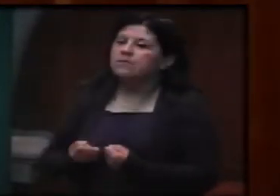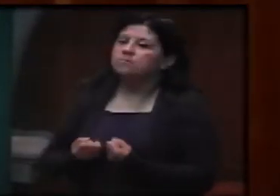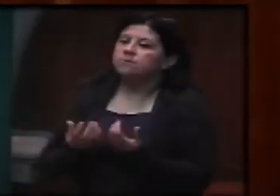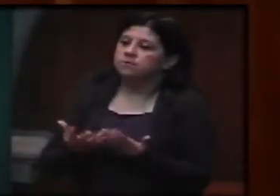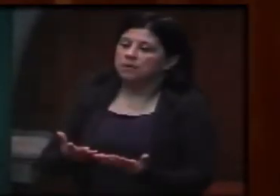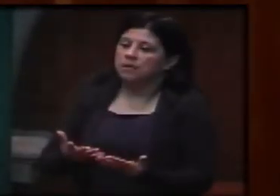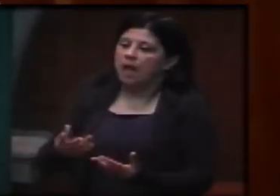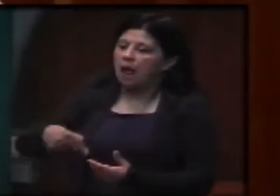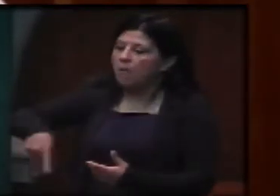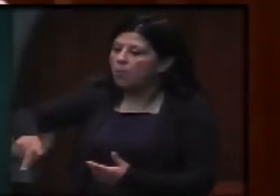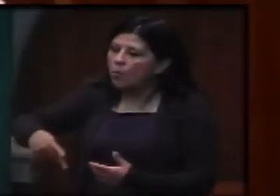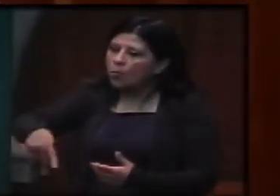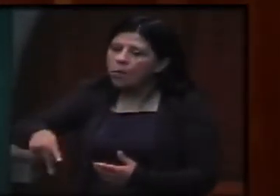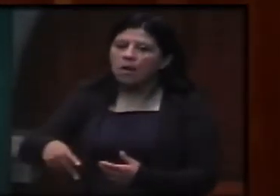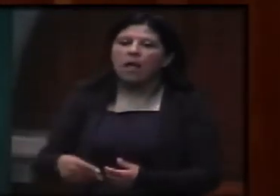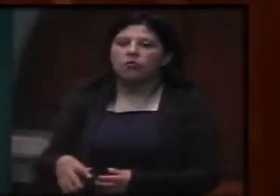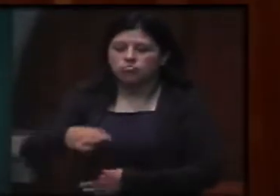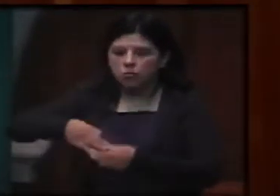en general.